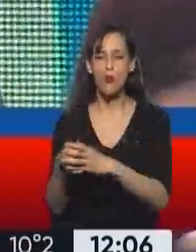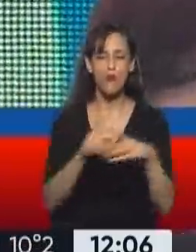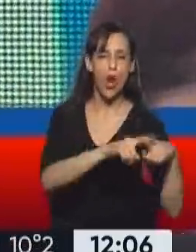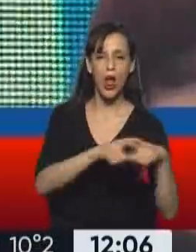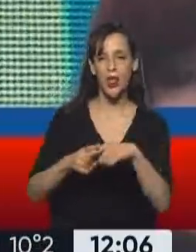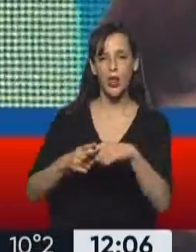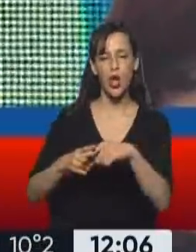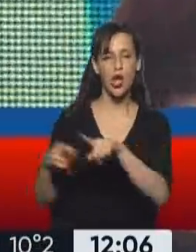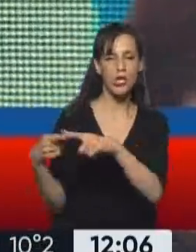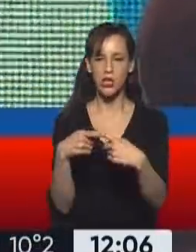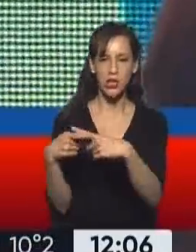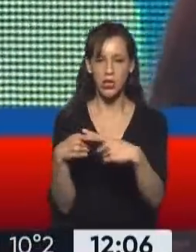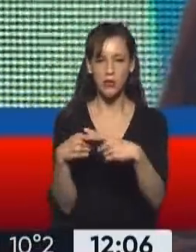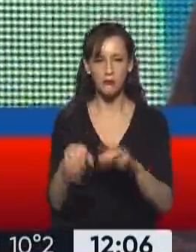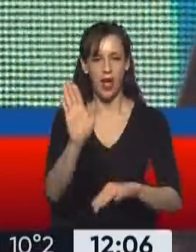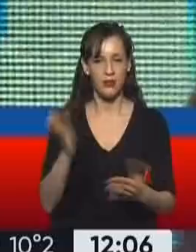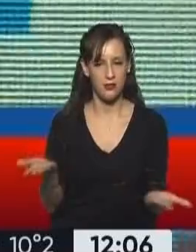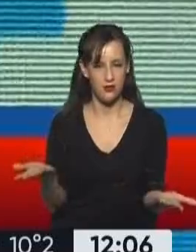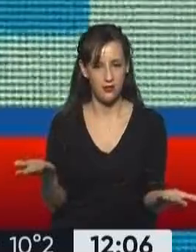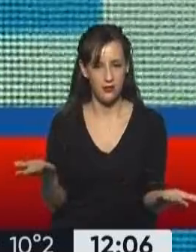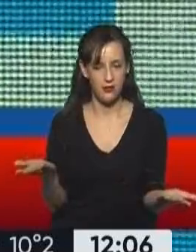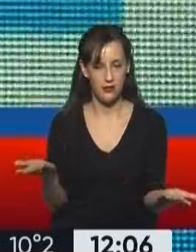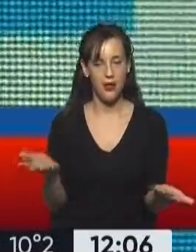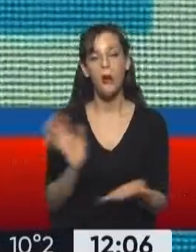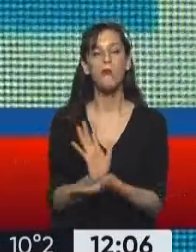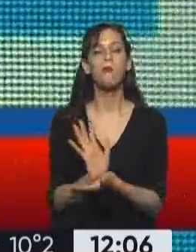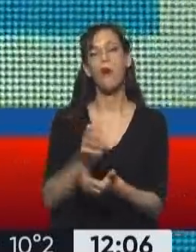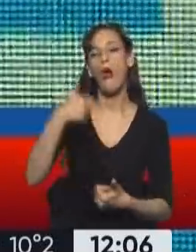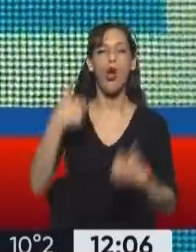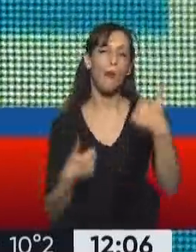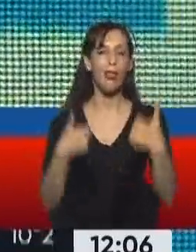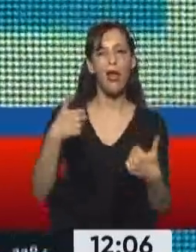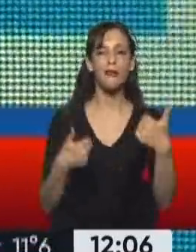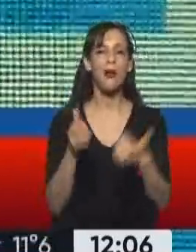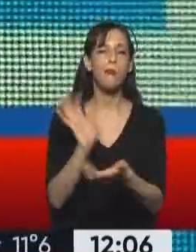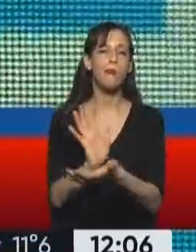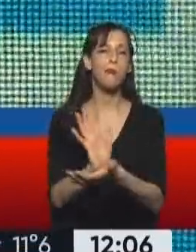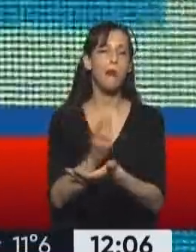que se transforme en una competencia de vanidades. Y la verdad